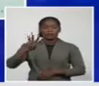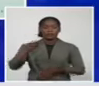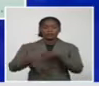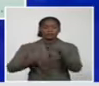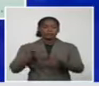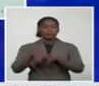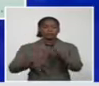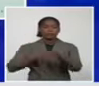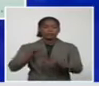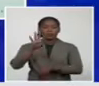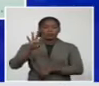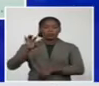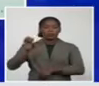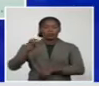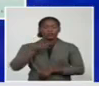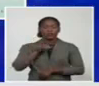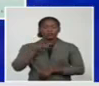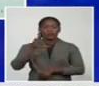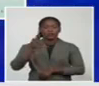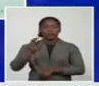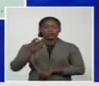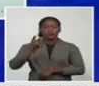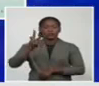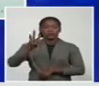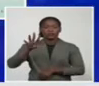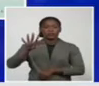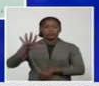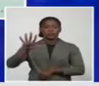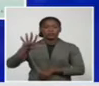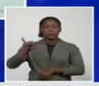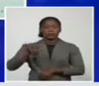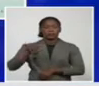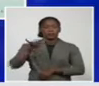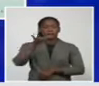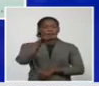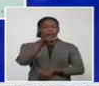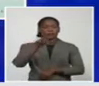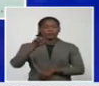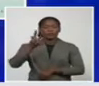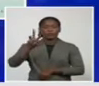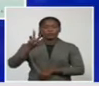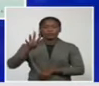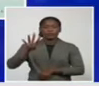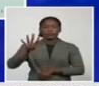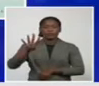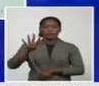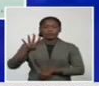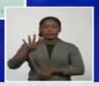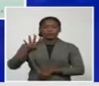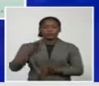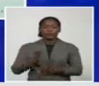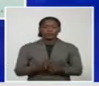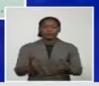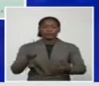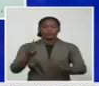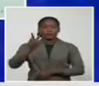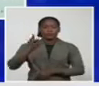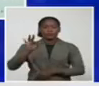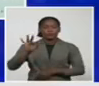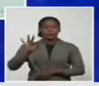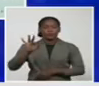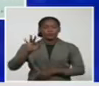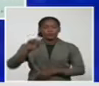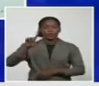40, Cerro 35, Boyeros 34, San Miguel del Padrón 28, La